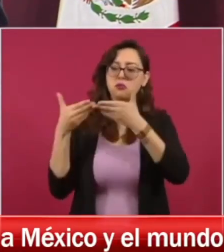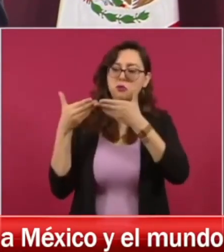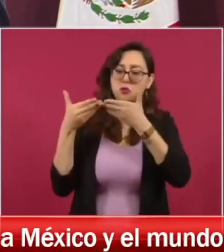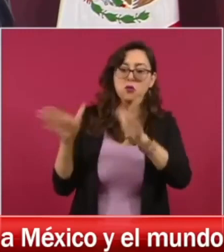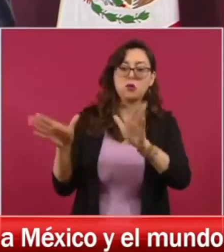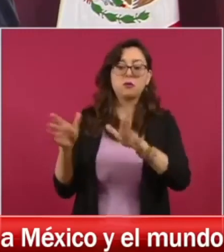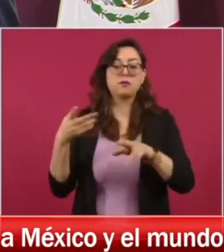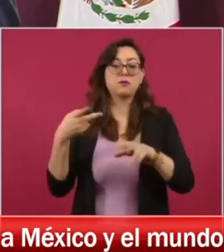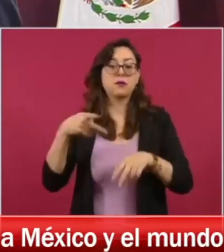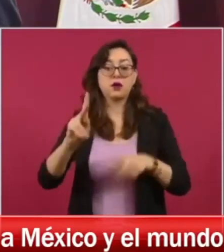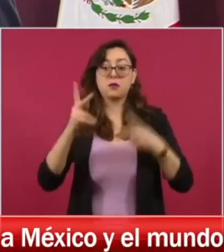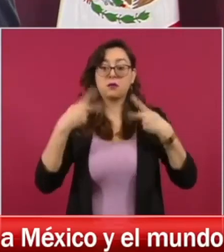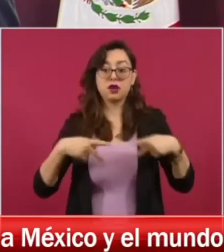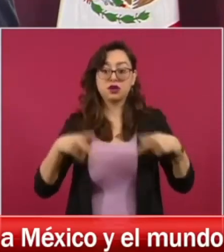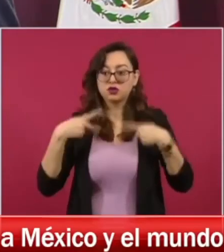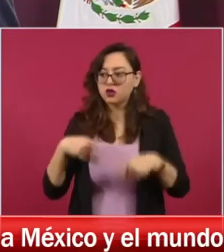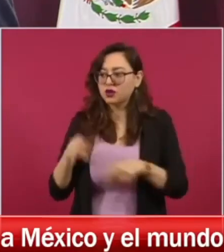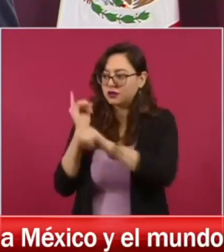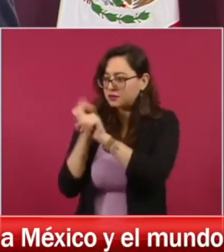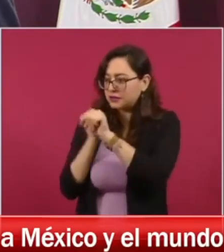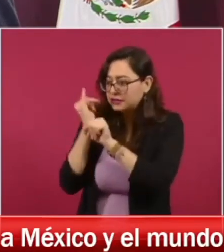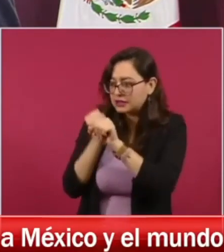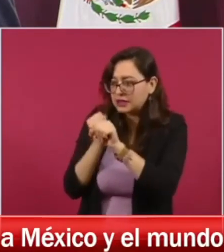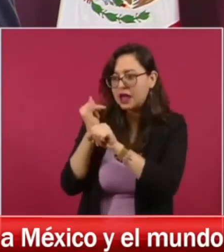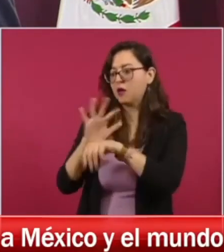mucha gente no lo sabía,